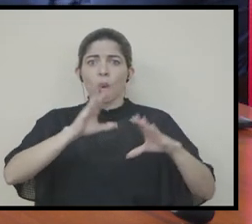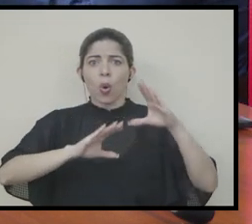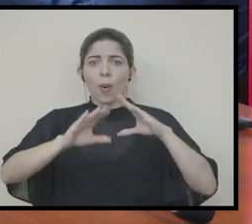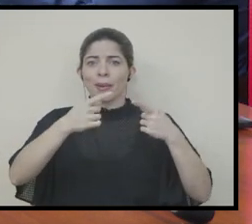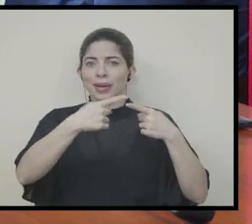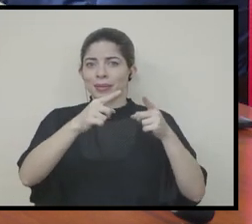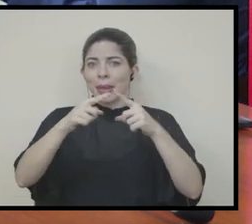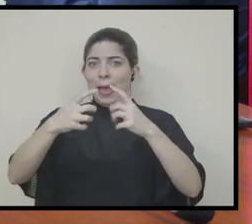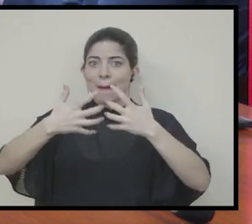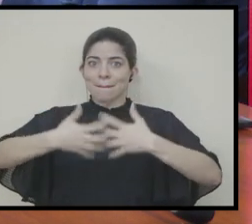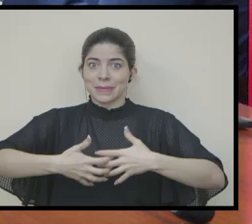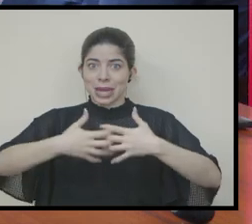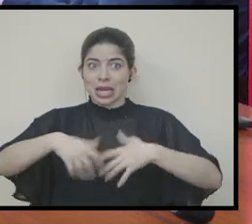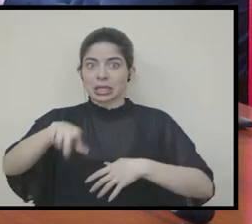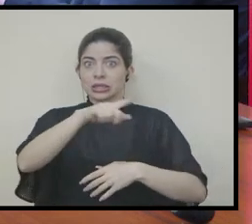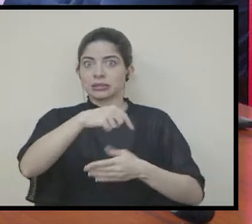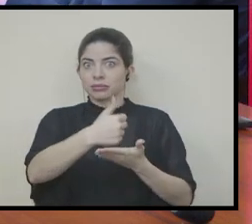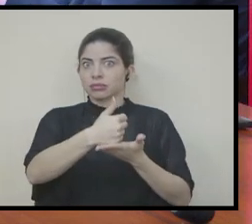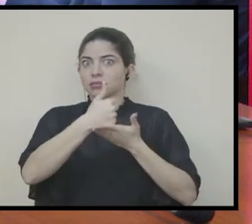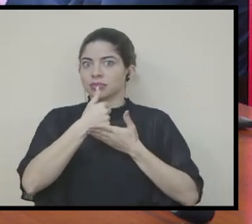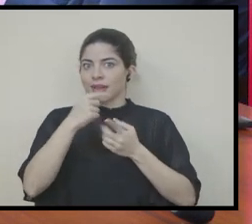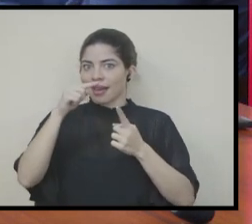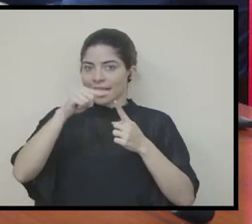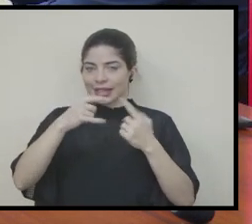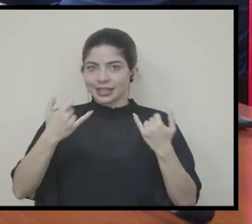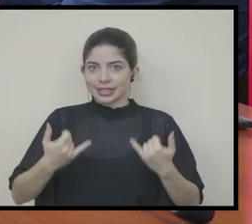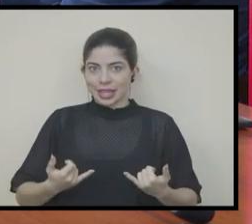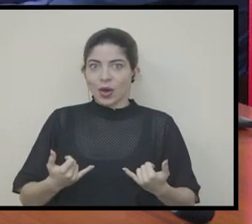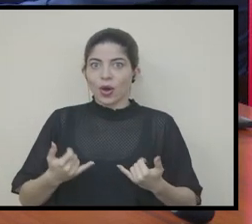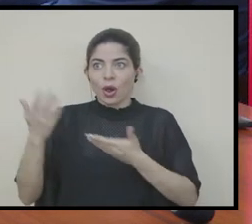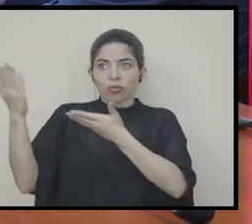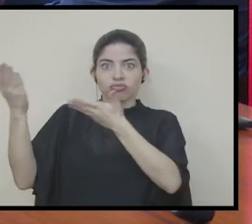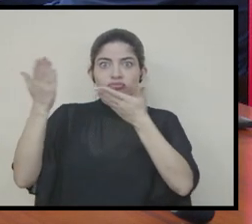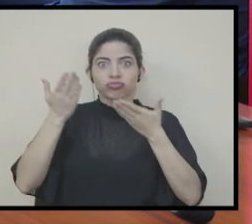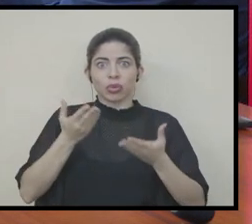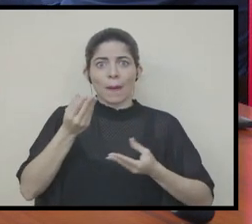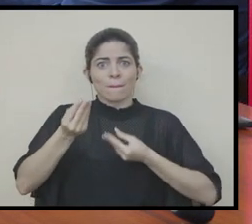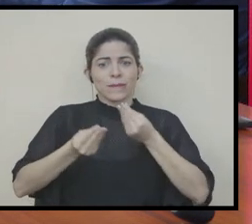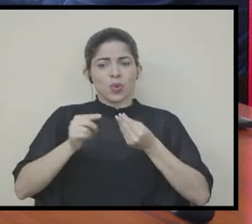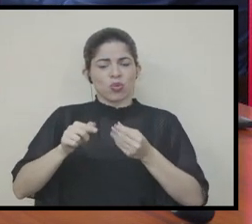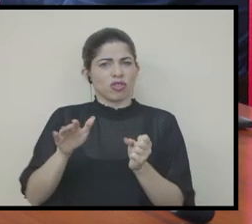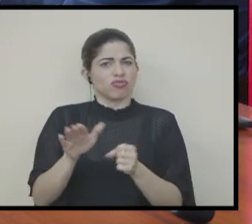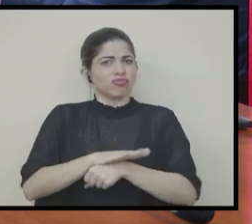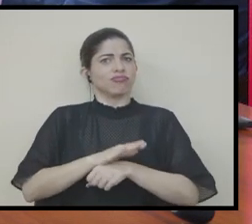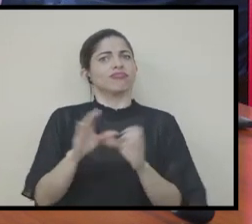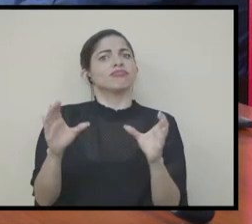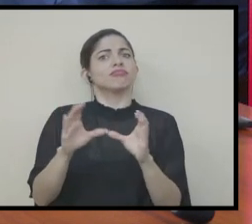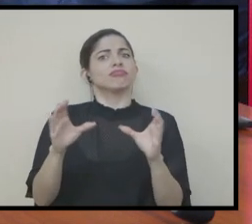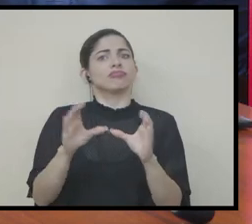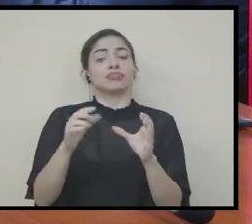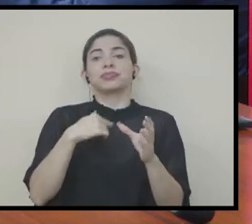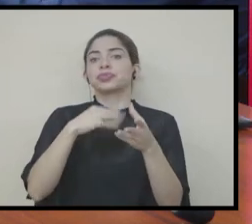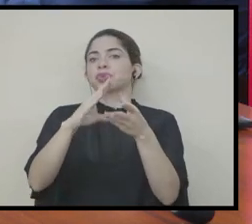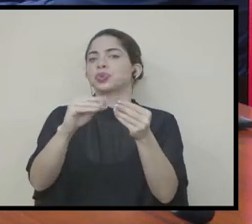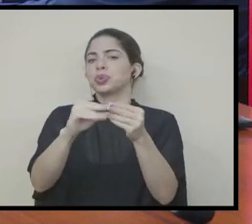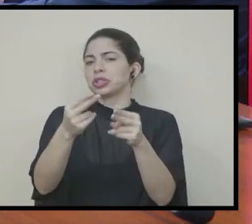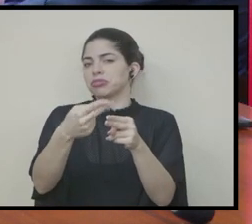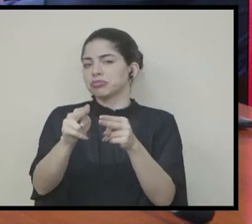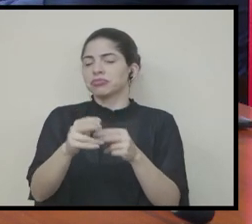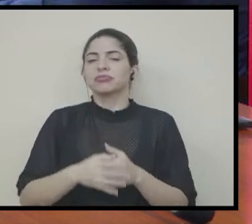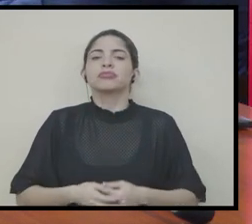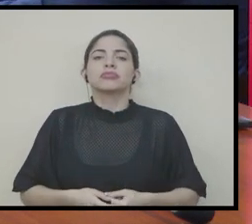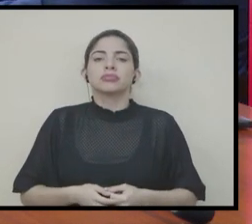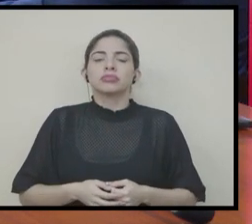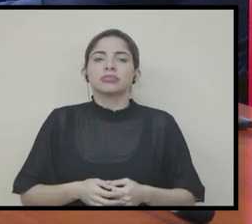empresas que nos han permitido hasta el día de hoy traer producto completamente certificado. Y les cuento así muy rápidamente,